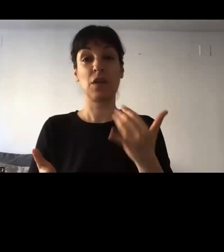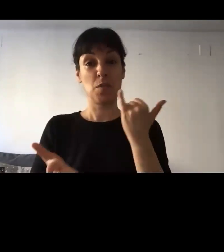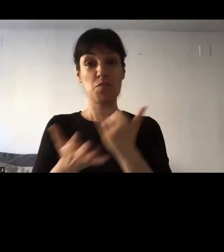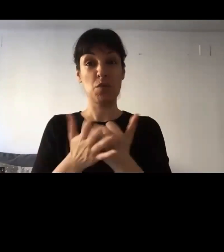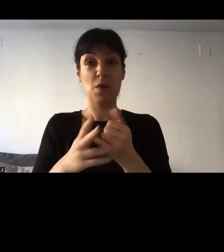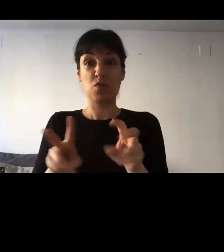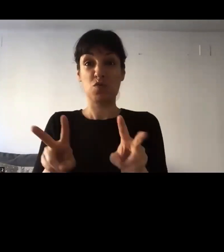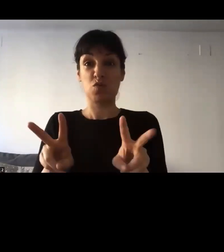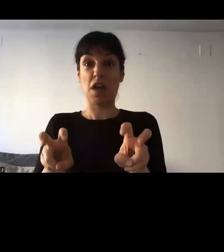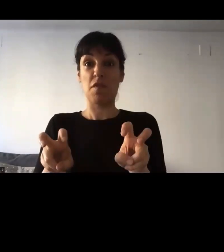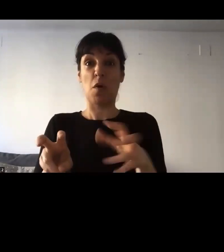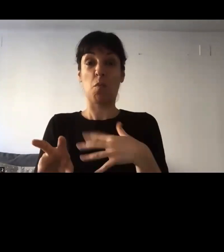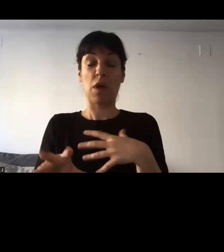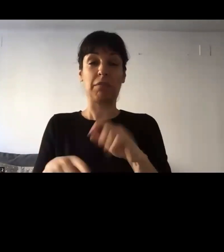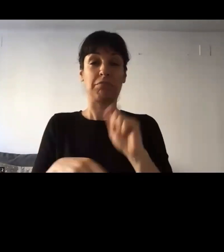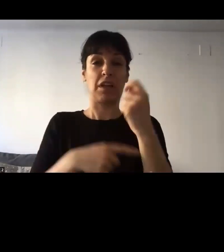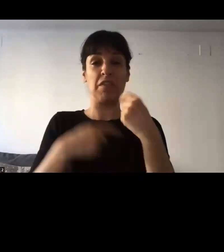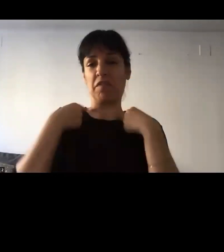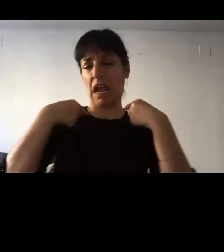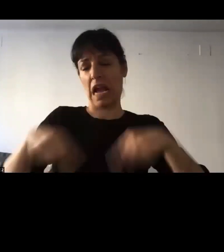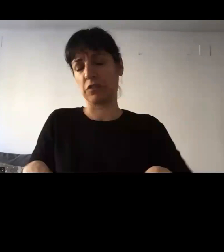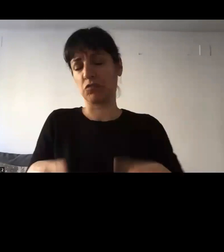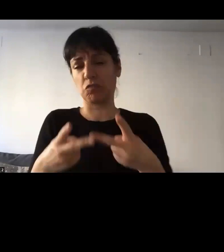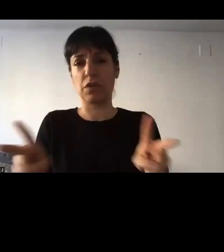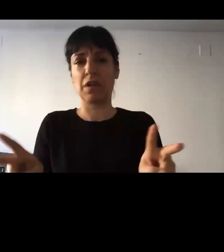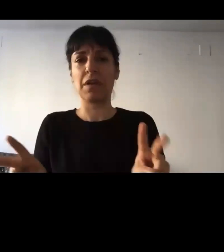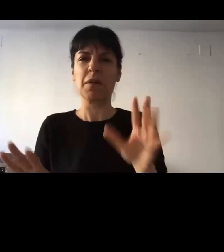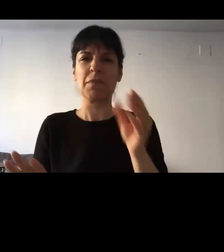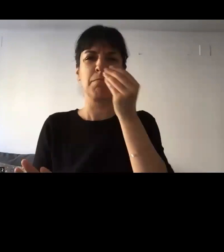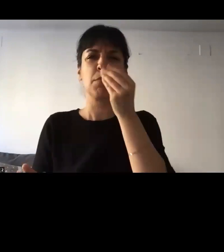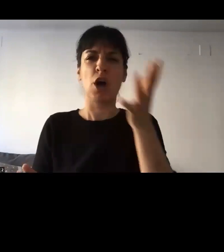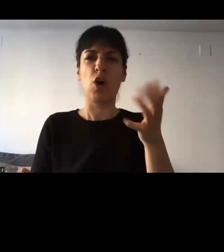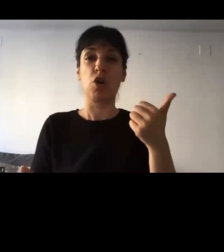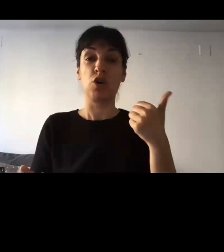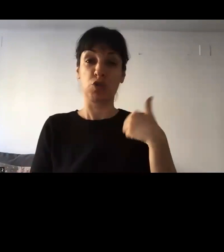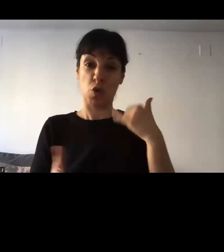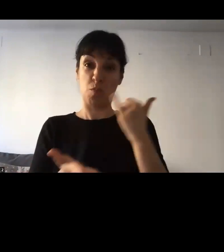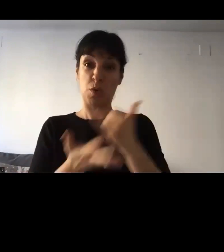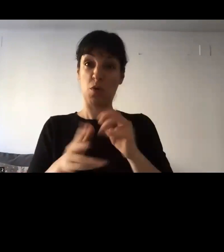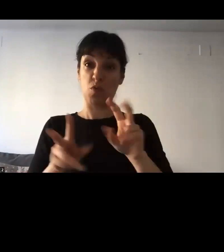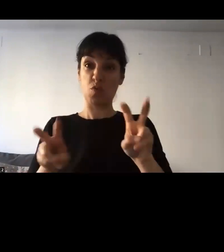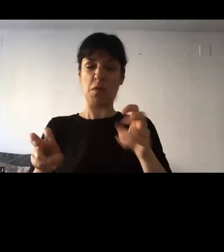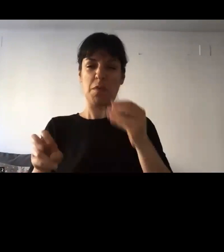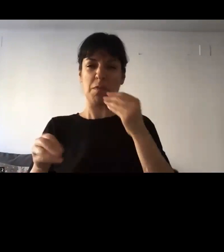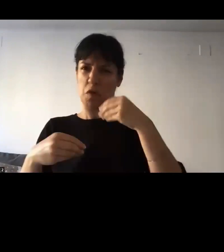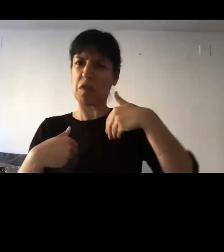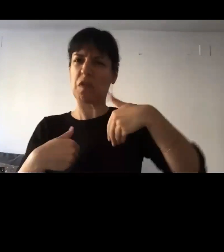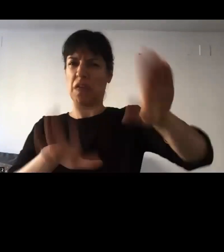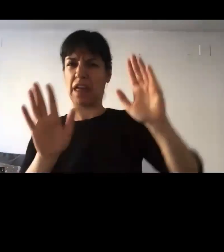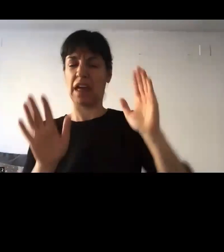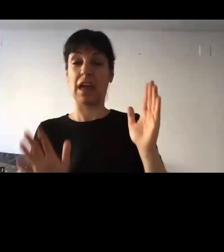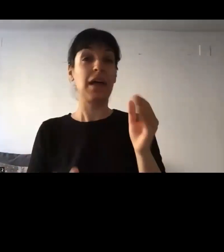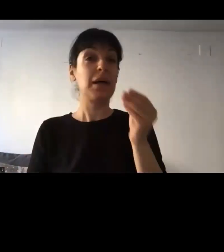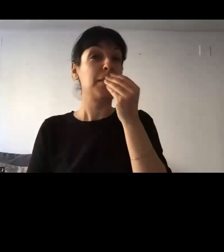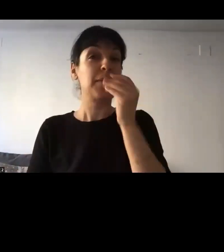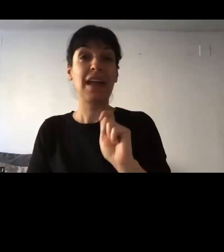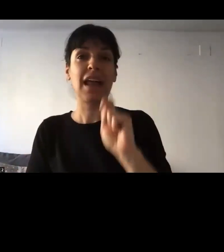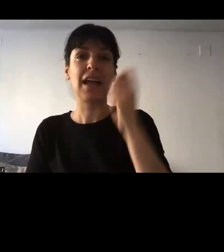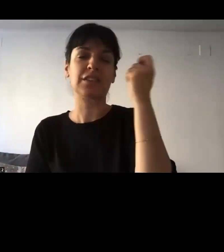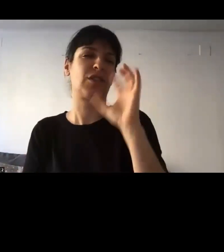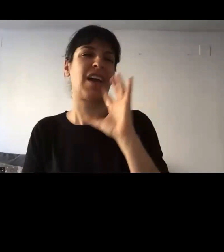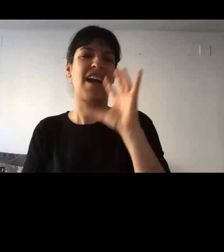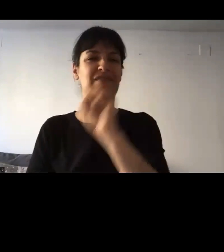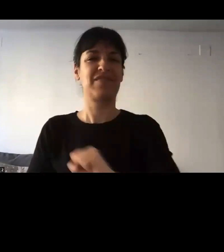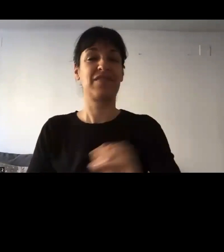te puede salir bien o mal, pero creo que es importante dejar que cuando una persona prueba algo nuevo, dejarle que lo pruebe y si sale bien, fantástico, y si no